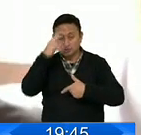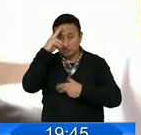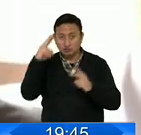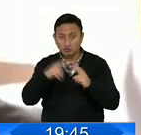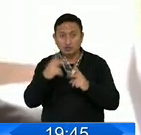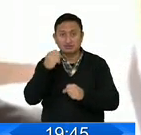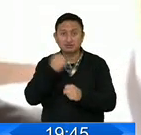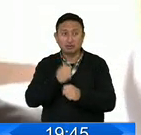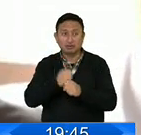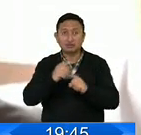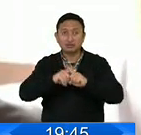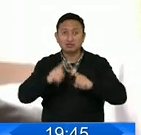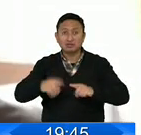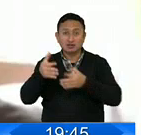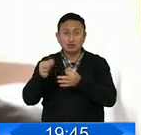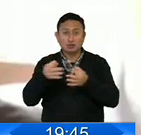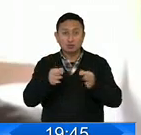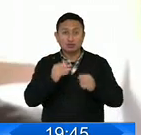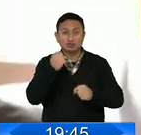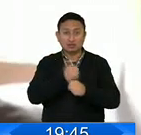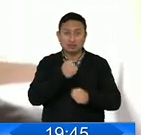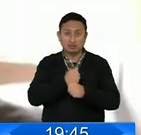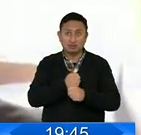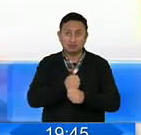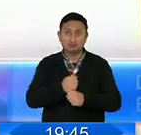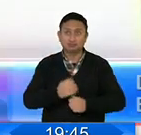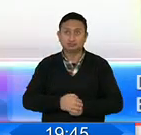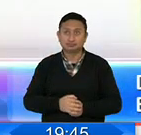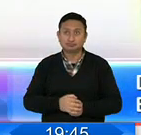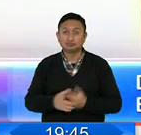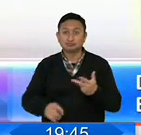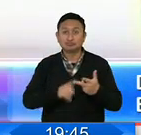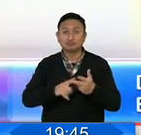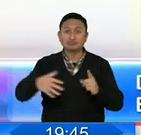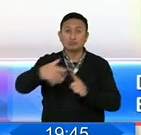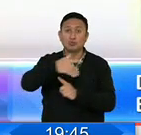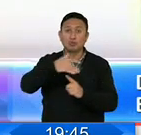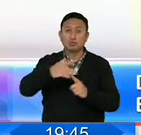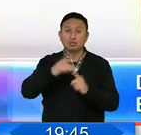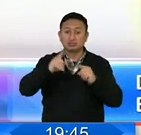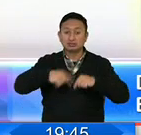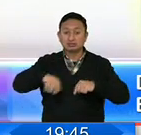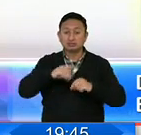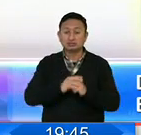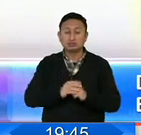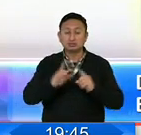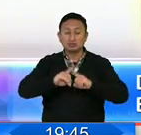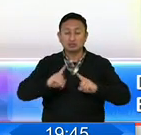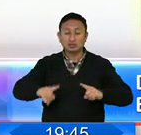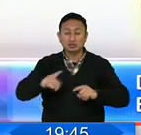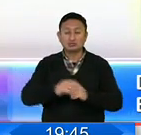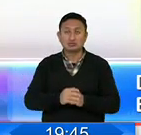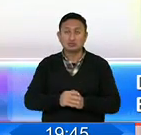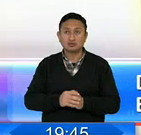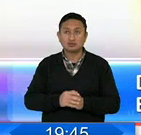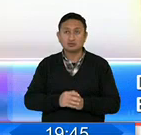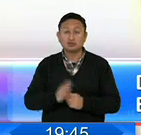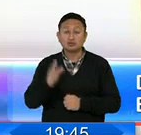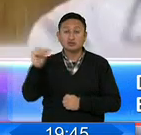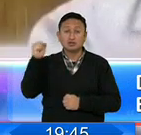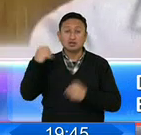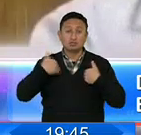laboral en las distintas modalidades de trabajo pospandemia, medio ambiente, diversidades sexogenéricas, derechos de los animales,